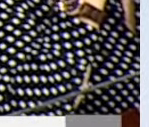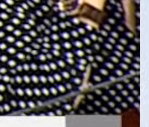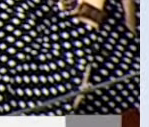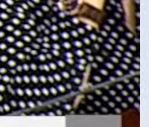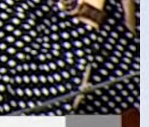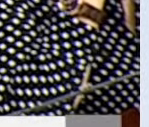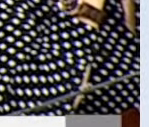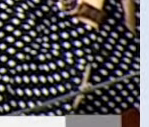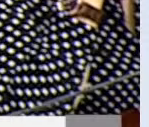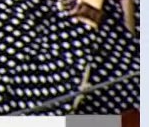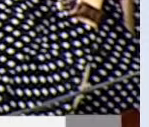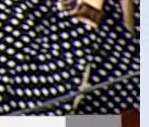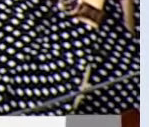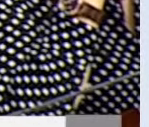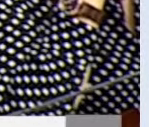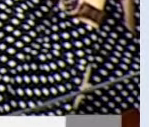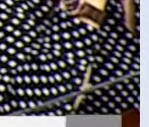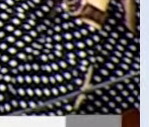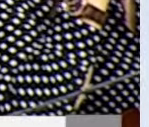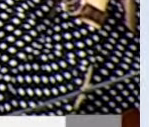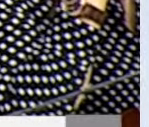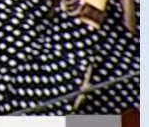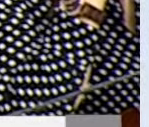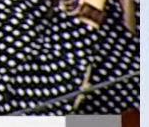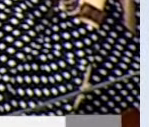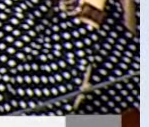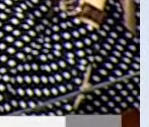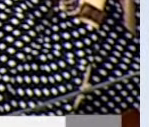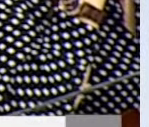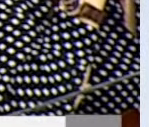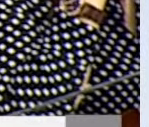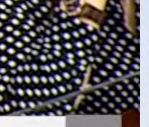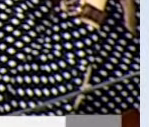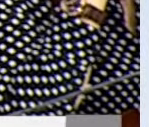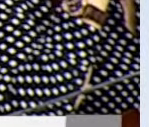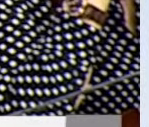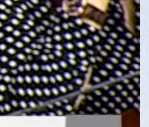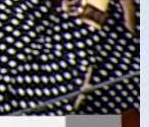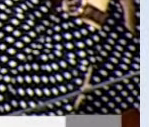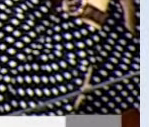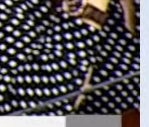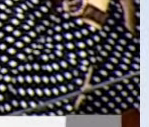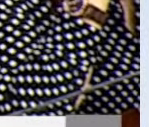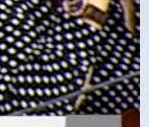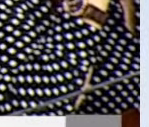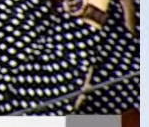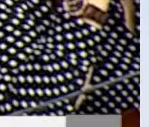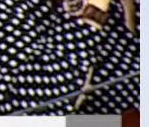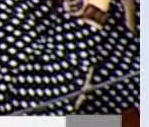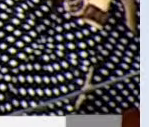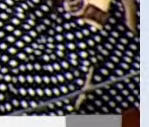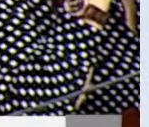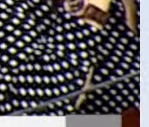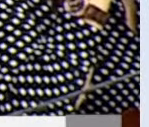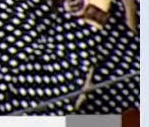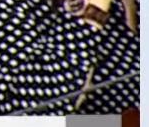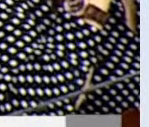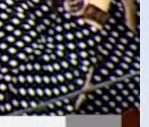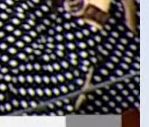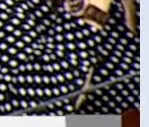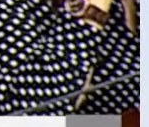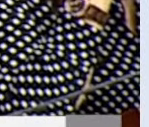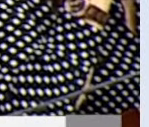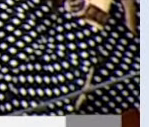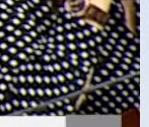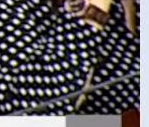tanta ausencia que se ha dado, para que realmente puedan de alguna forma precisar o de alguna forma identificar que